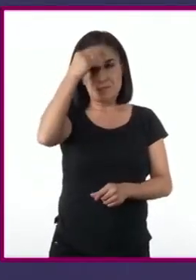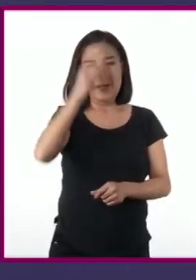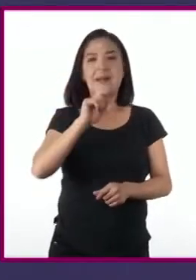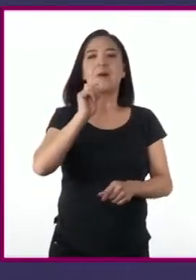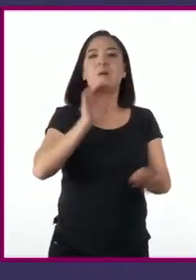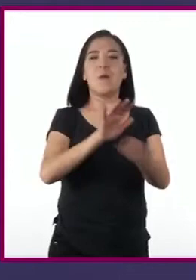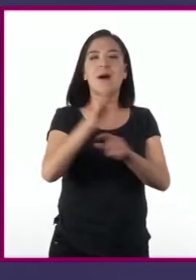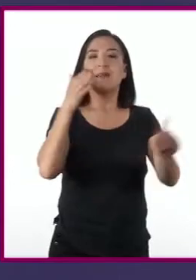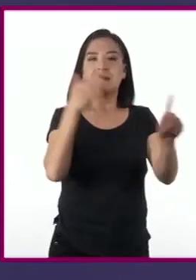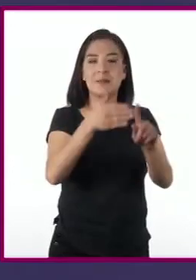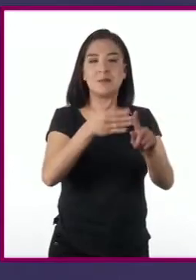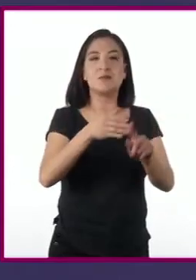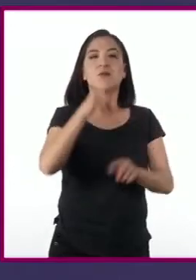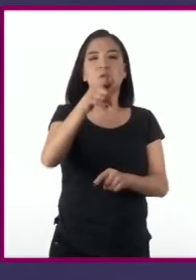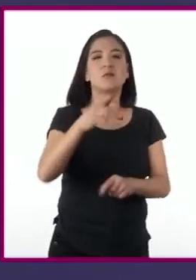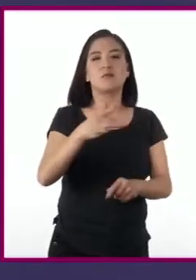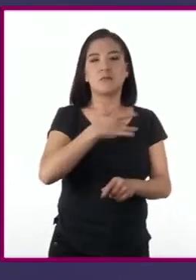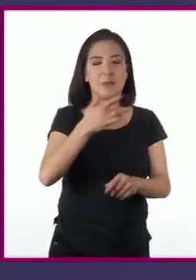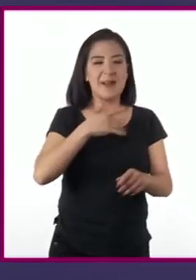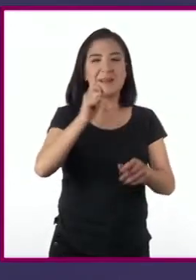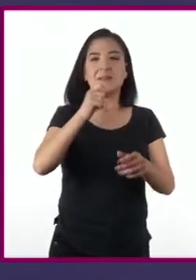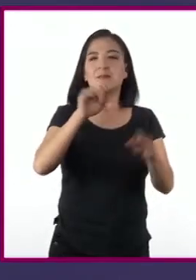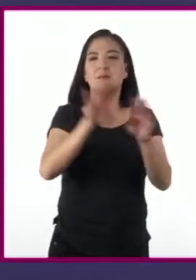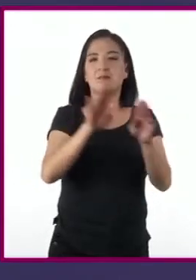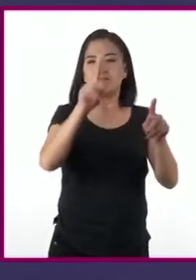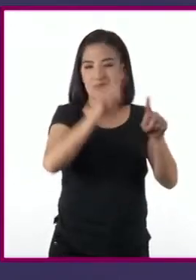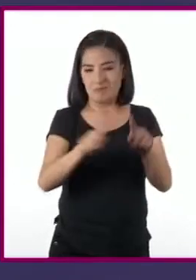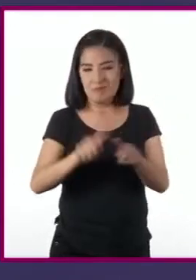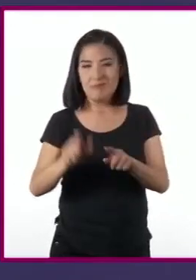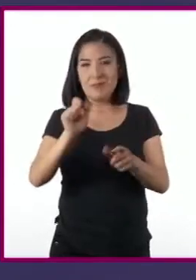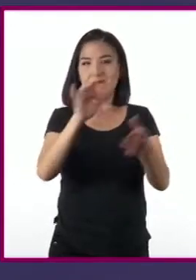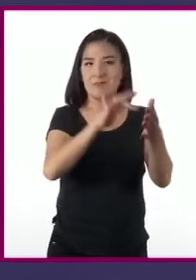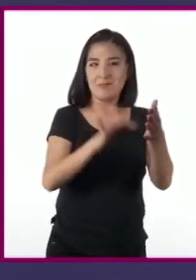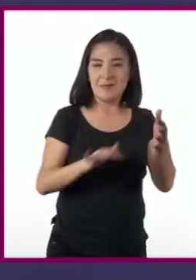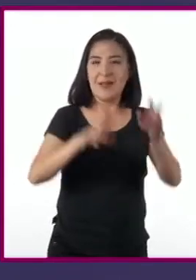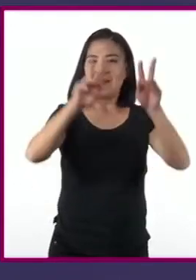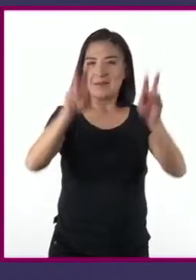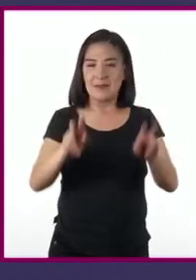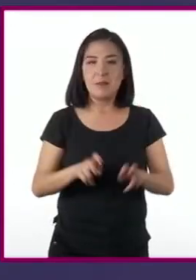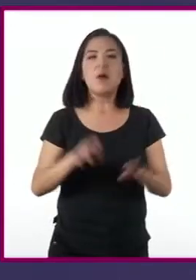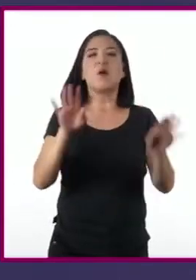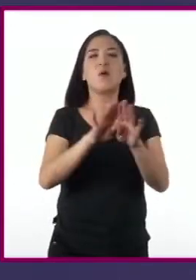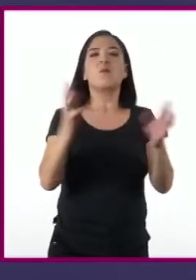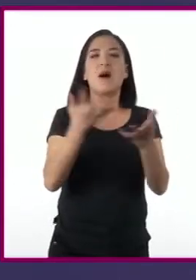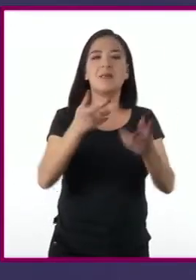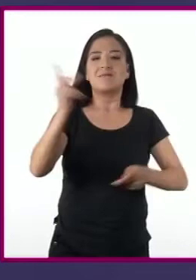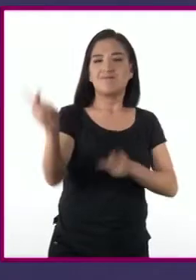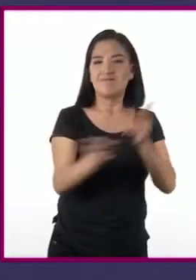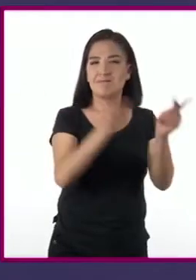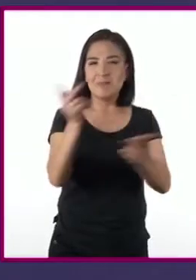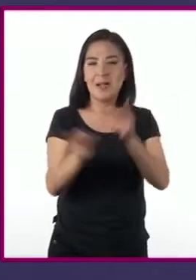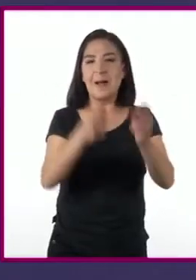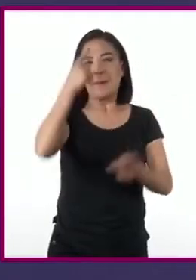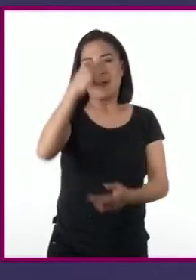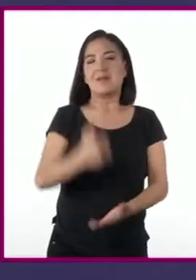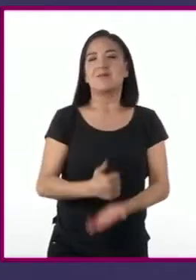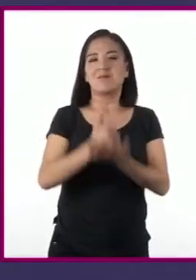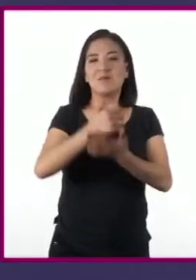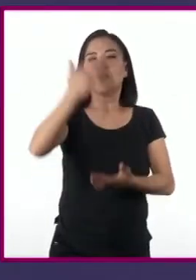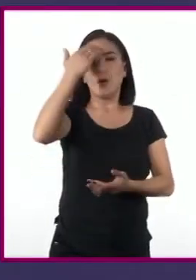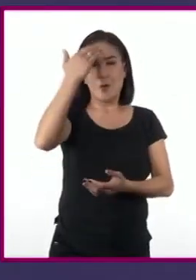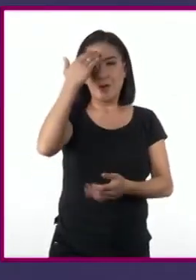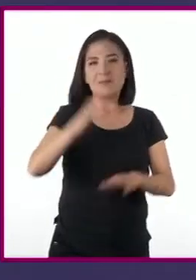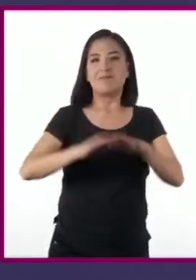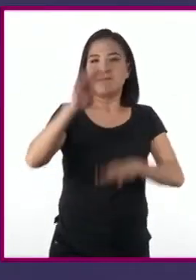esperado. Compara una variedad de textos sobre un tema y conocerán los pasos para elaborar preguntas que nos ayuden a conocer